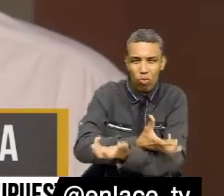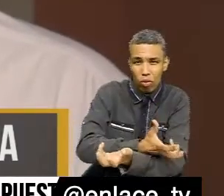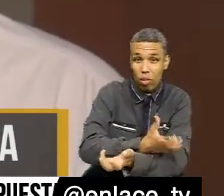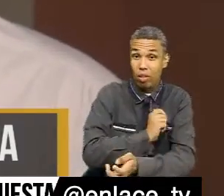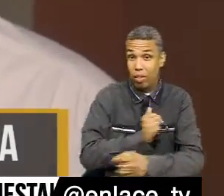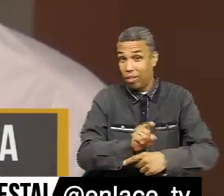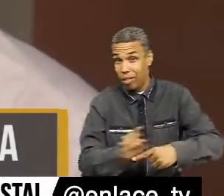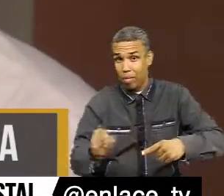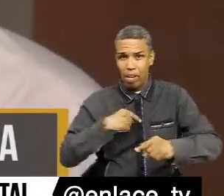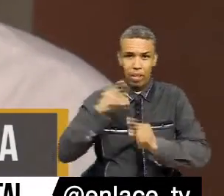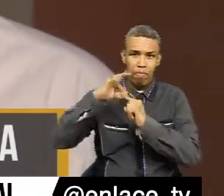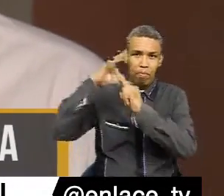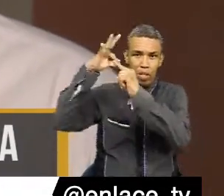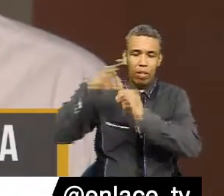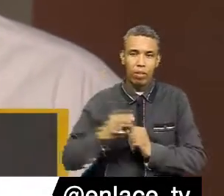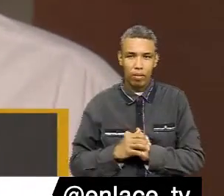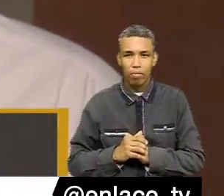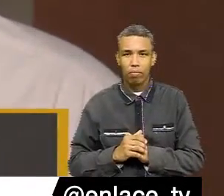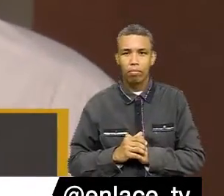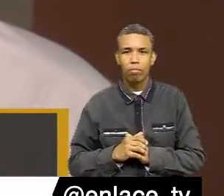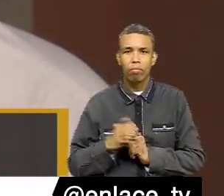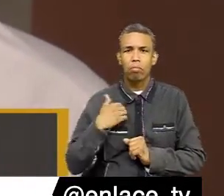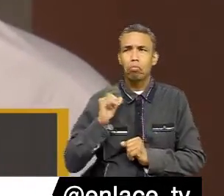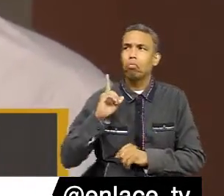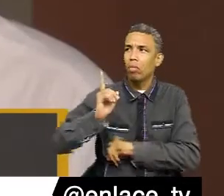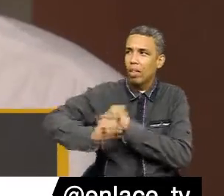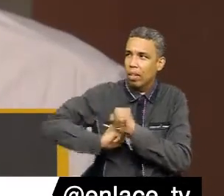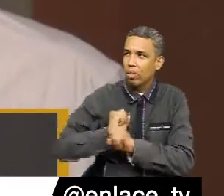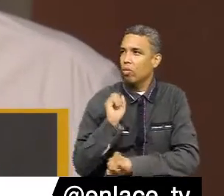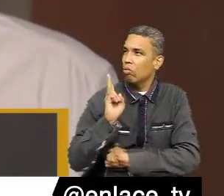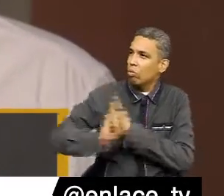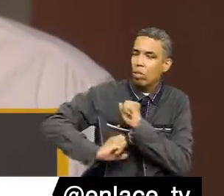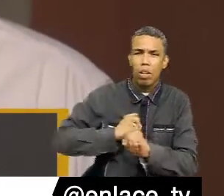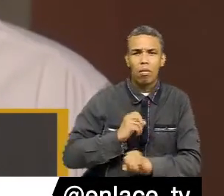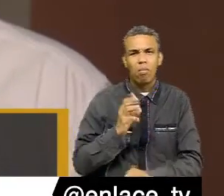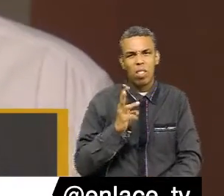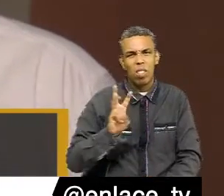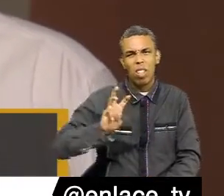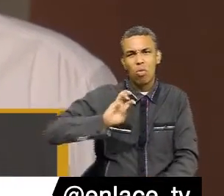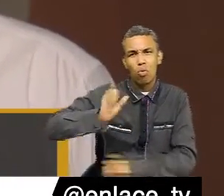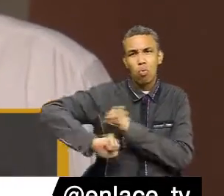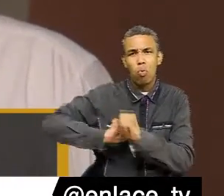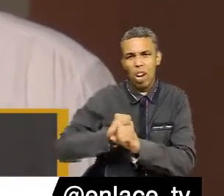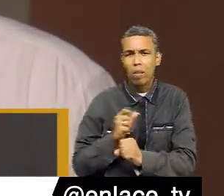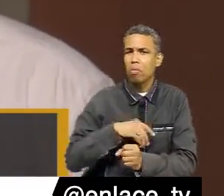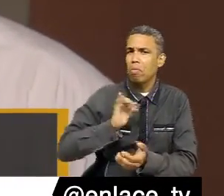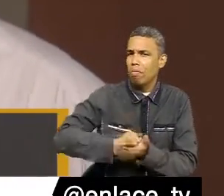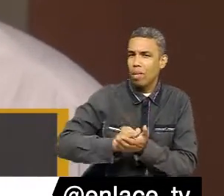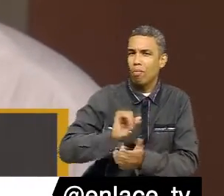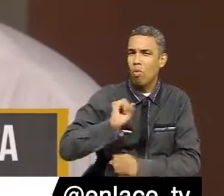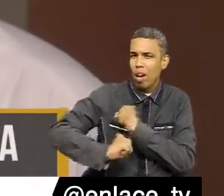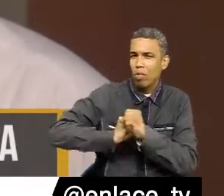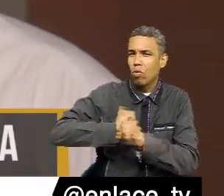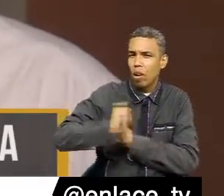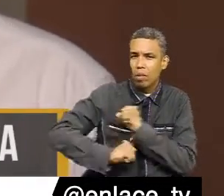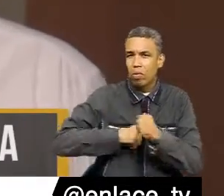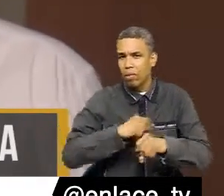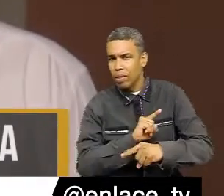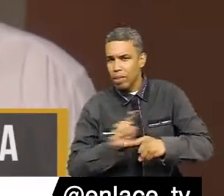su 18ª versión, que se llama Río de Oportunidades, y para nosotros representa el poder mostrar todas esas grandes actitudes y esas